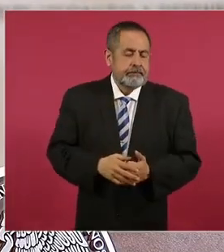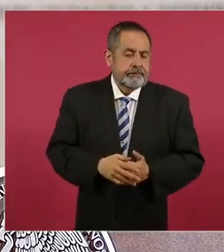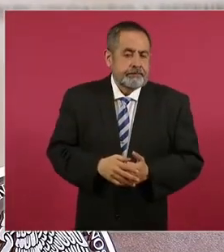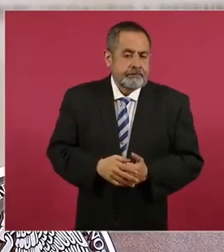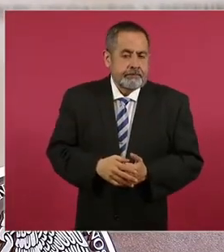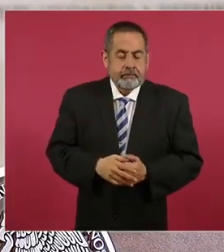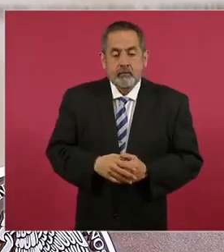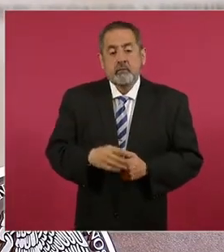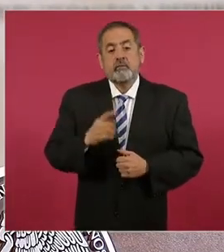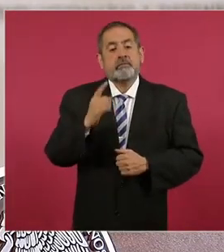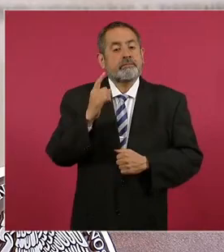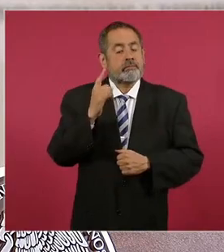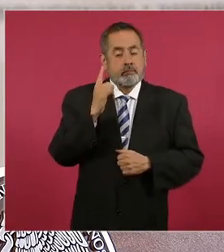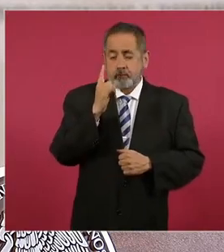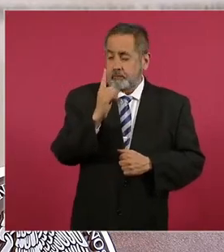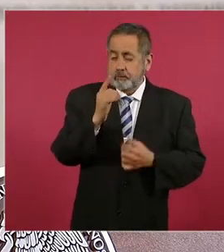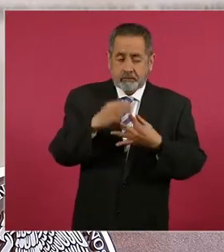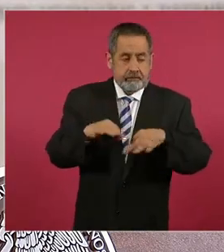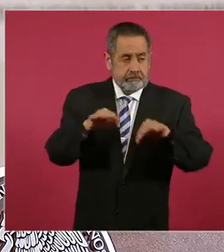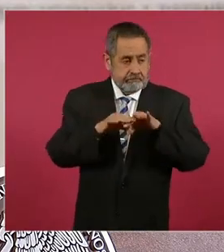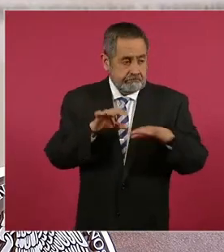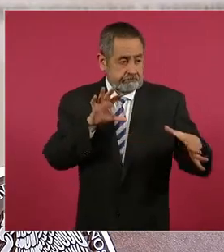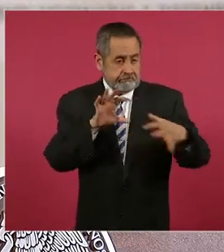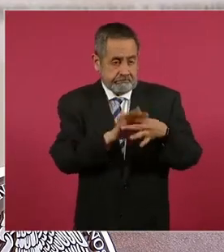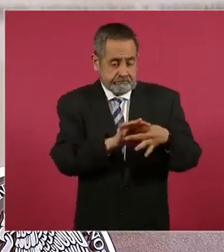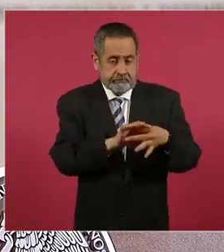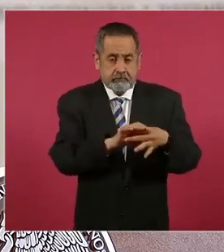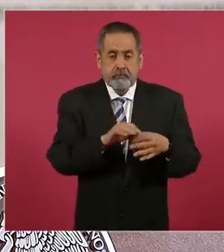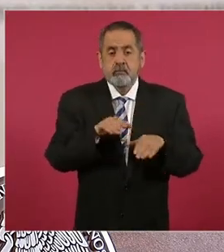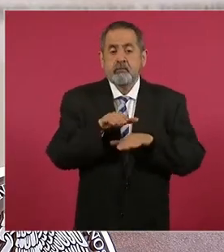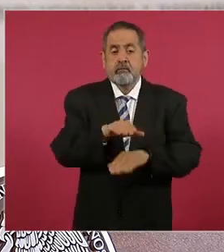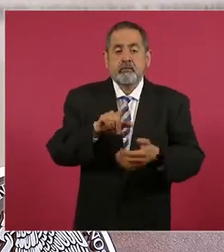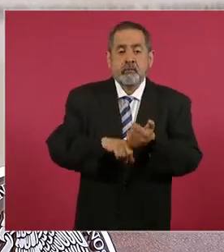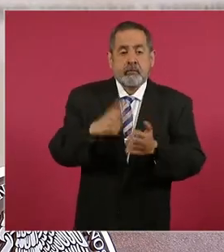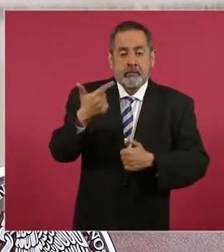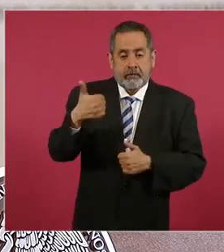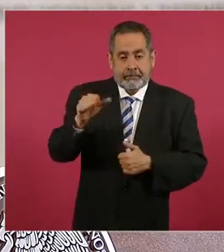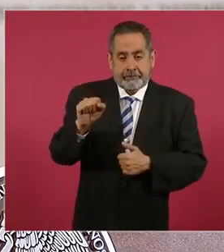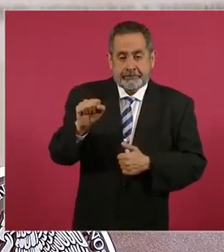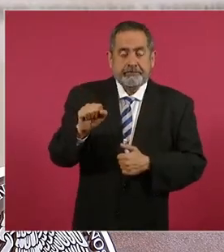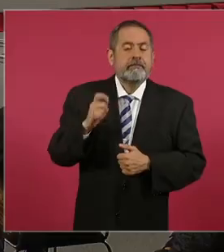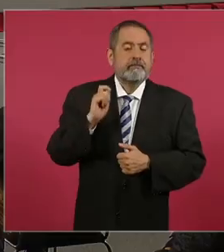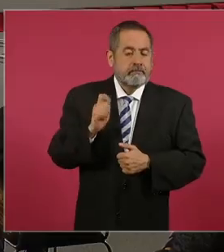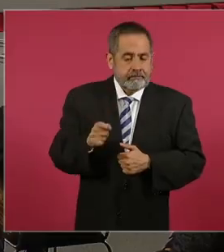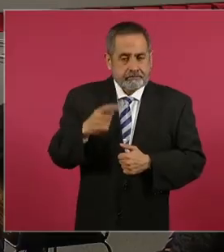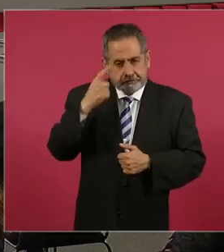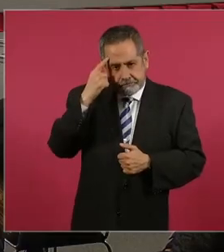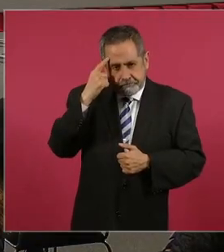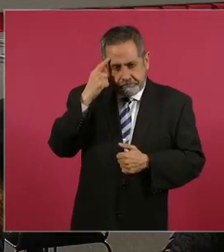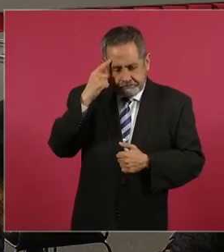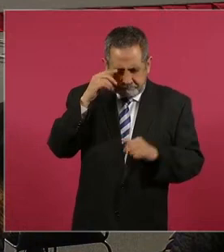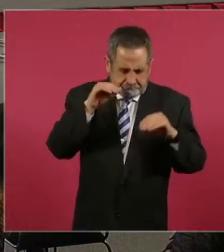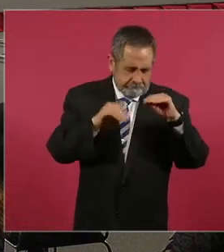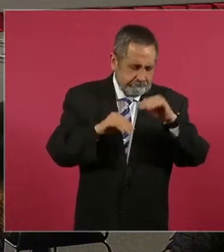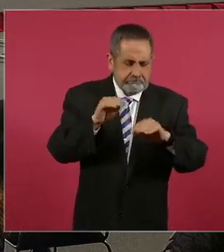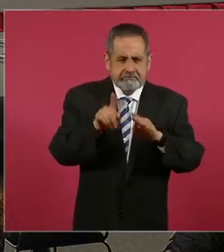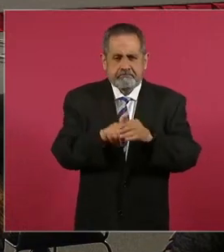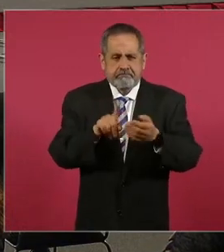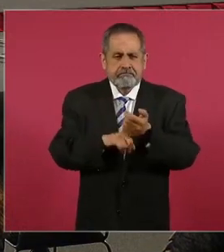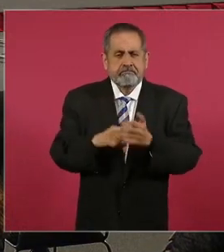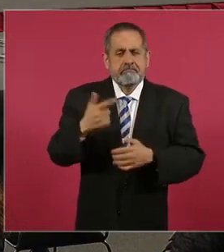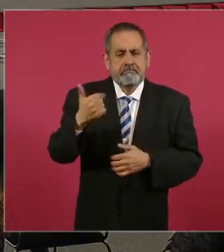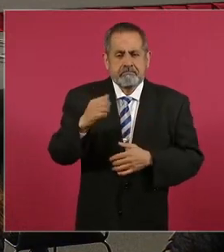las negociaciones más importantes en materia de gas ha sido la reconfiguración